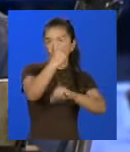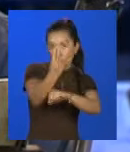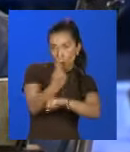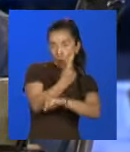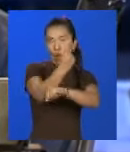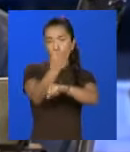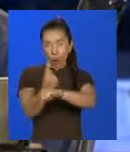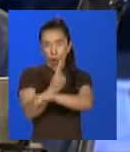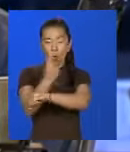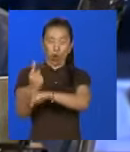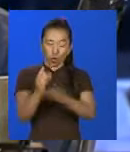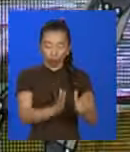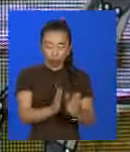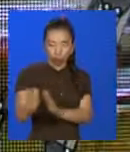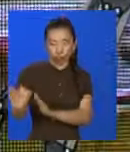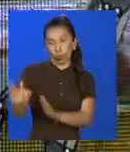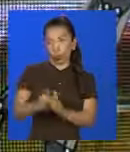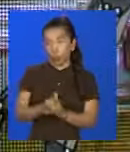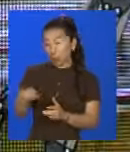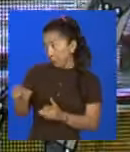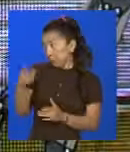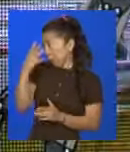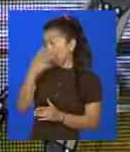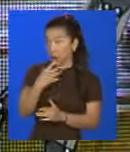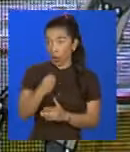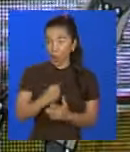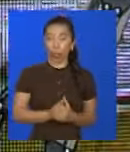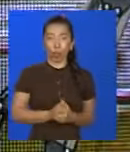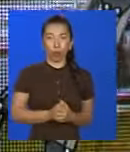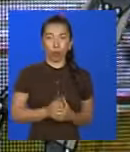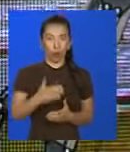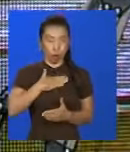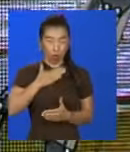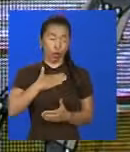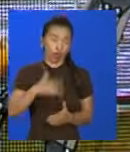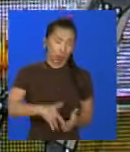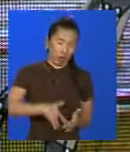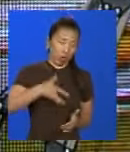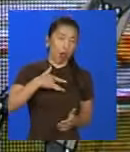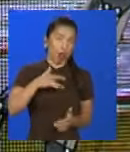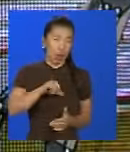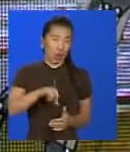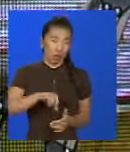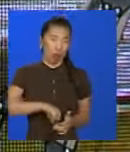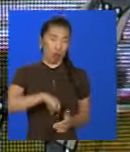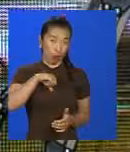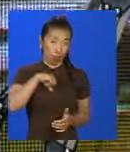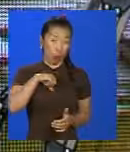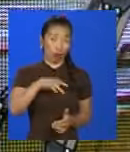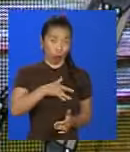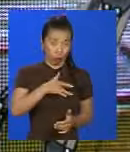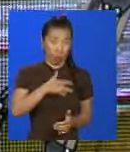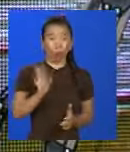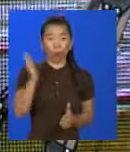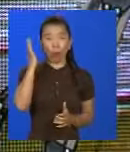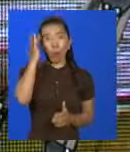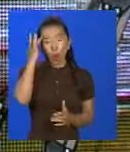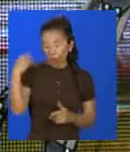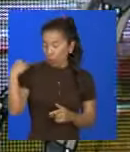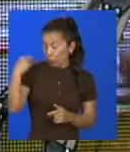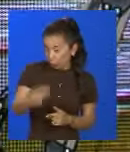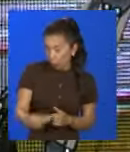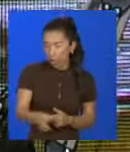lindo de esta serie, sí, de la cual Canal Capital, nos sentimos muy orgullosos. Qué porque chévere. Las historias son muy conmovedoras y son muy